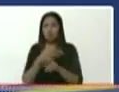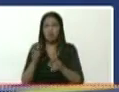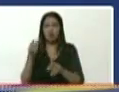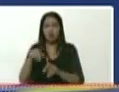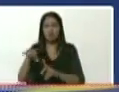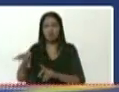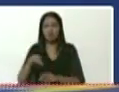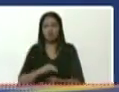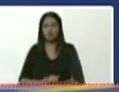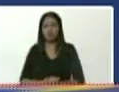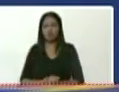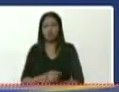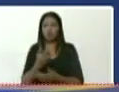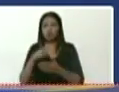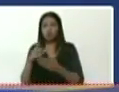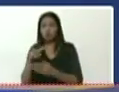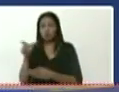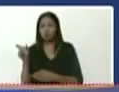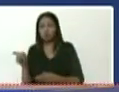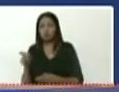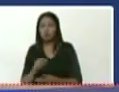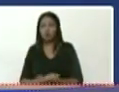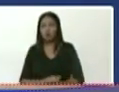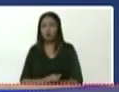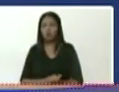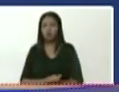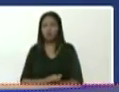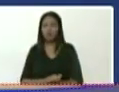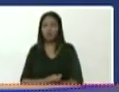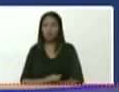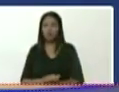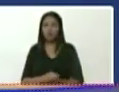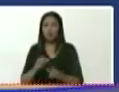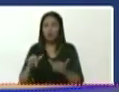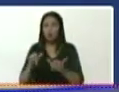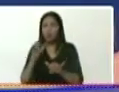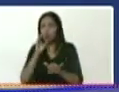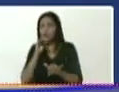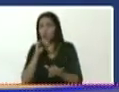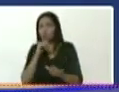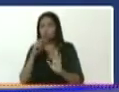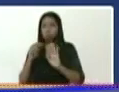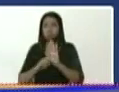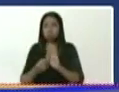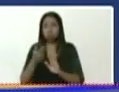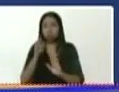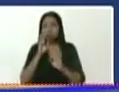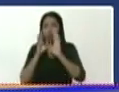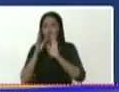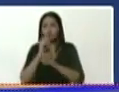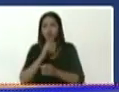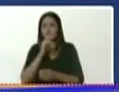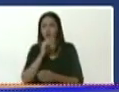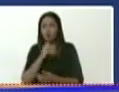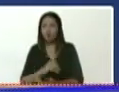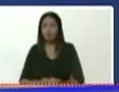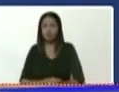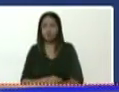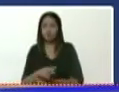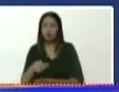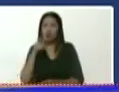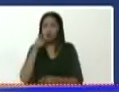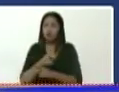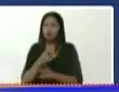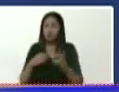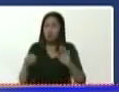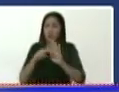A pesar de esta agenda, a pesar de que esta agenda no nos genera ni un poco de confianza, nosotros tenemos la obligación, como usted